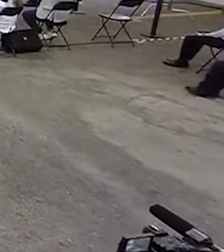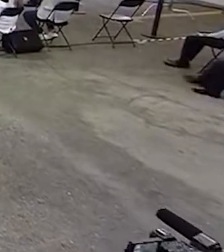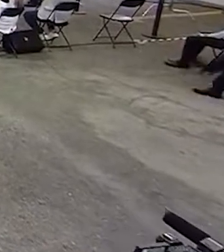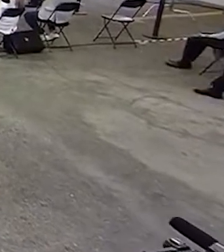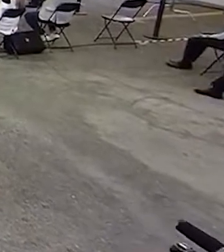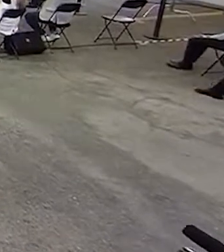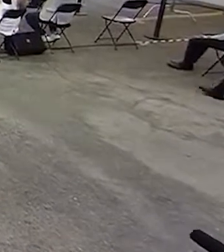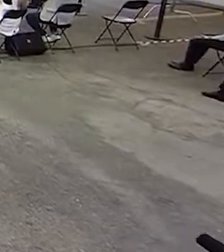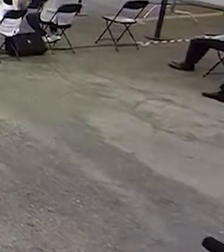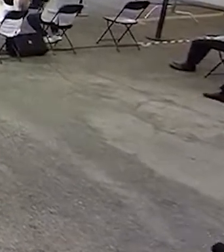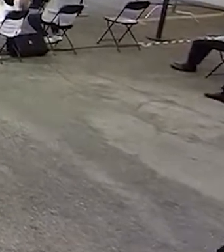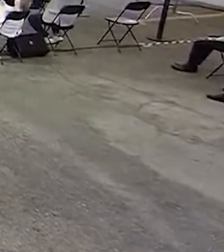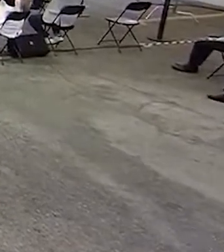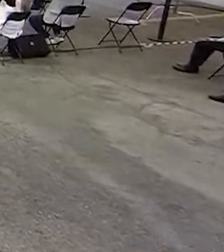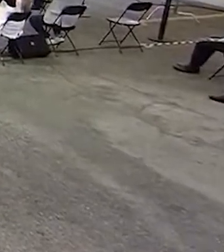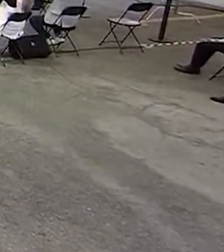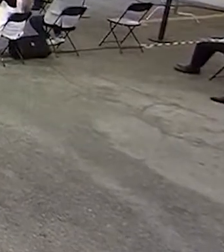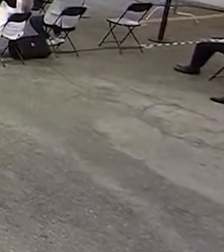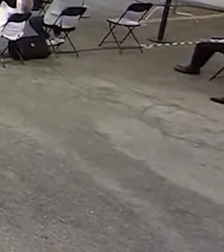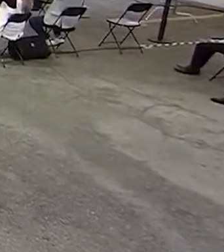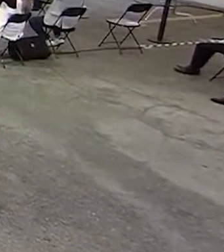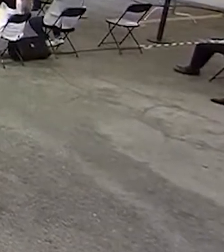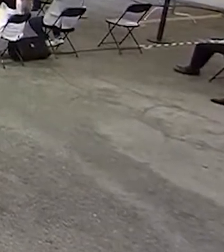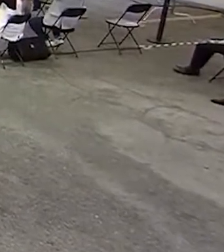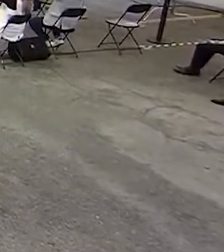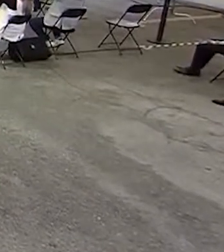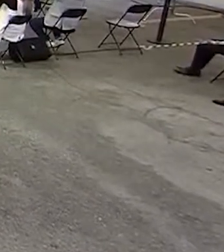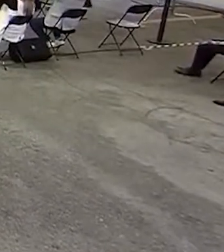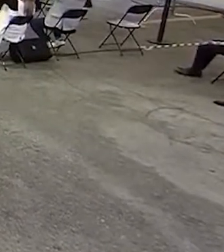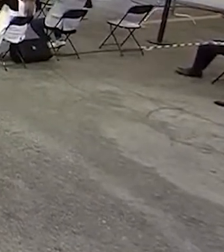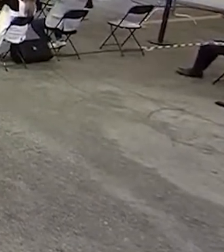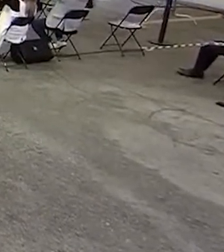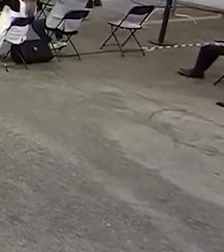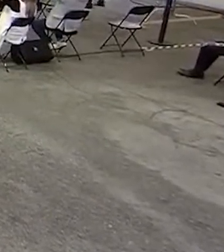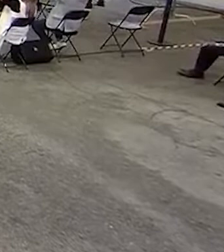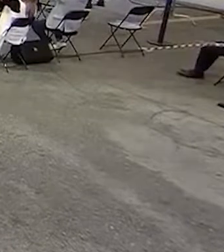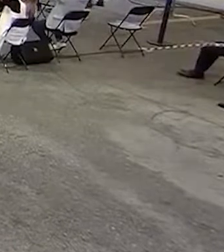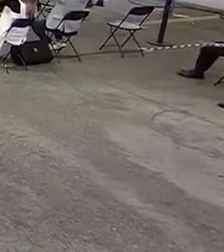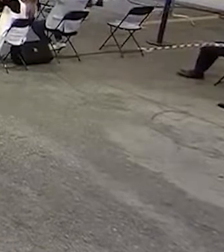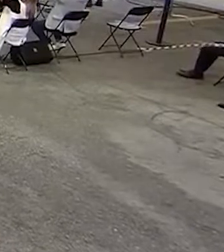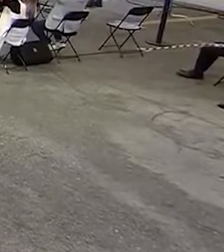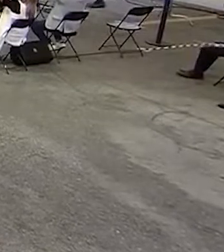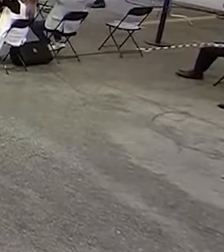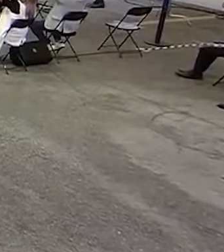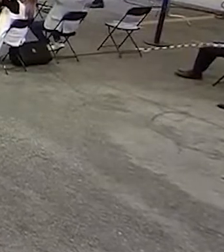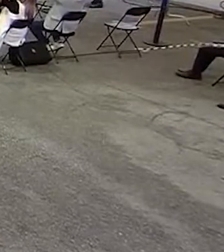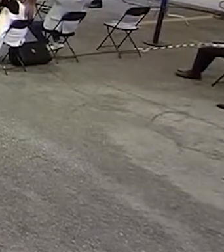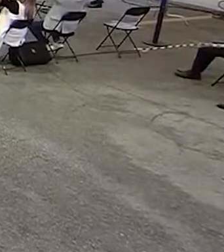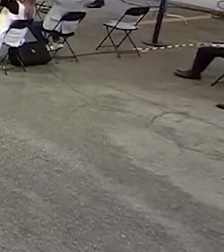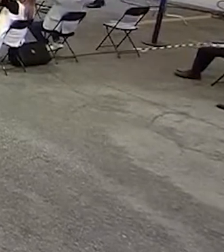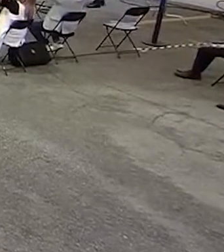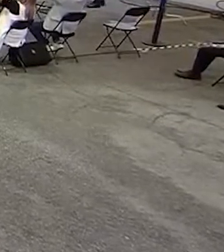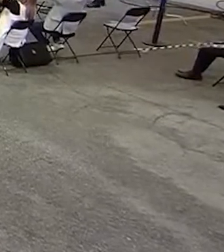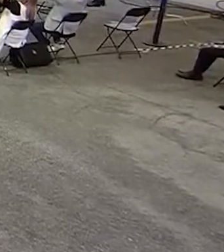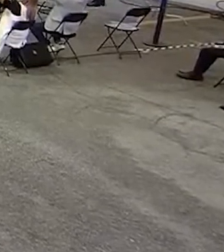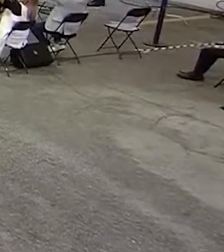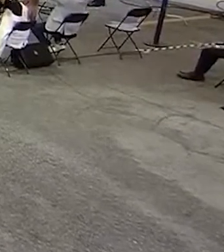muchísimo gusto estar en Cuernavaca, amanecer